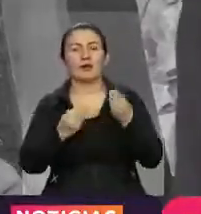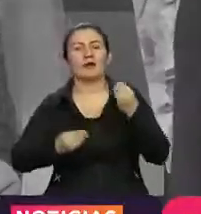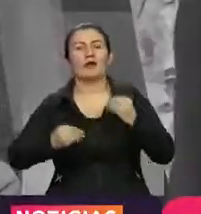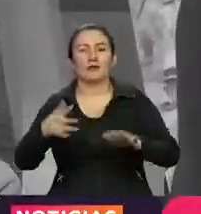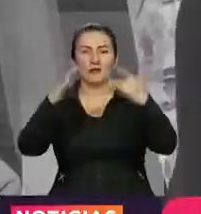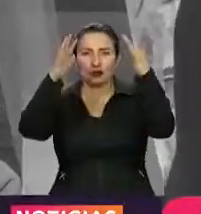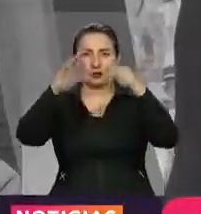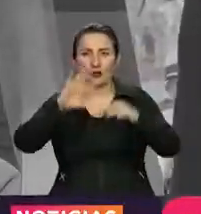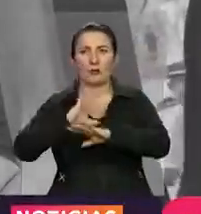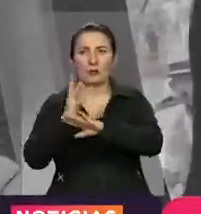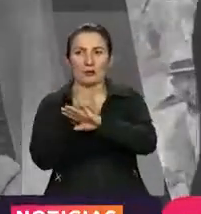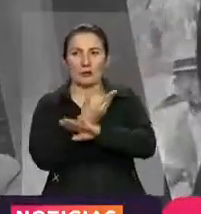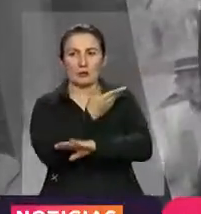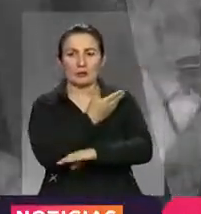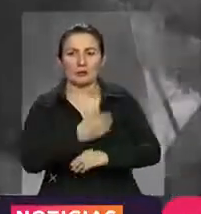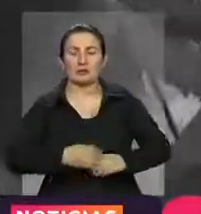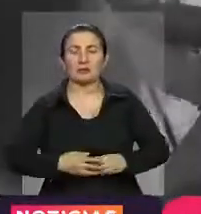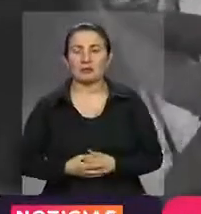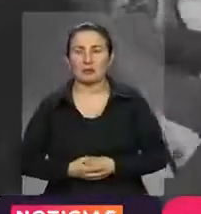y poesía.